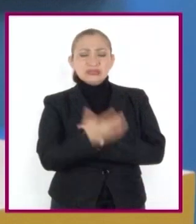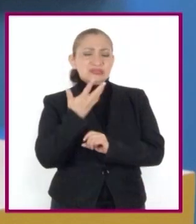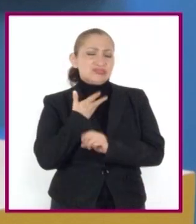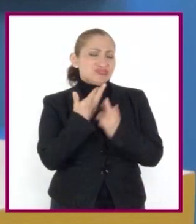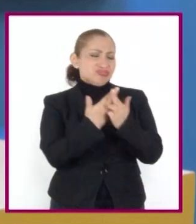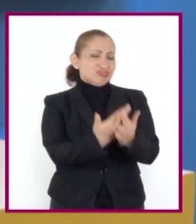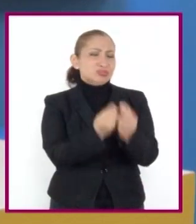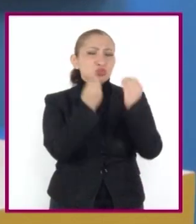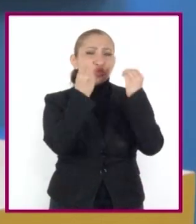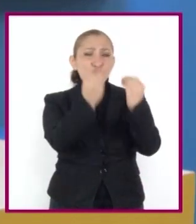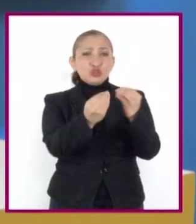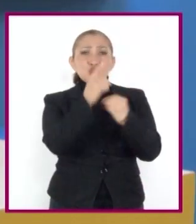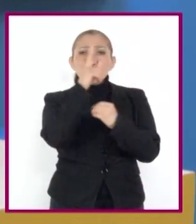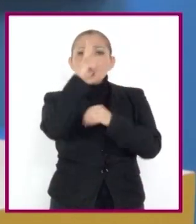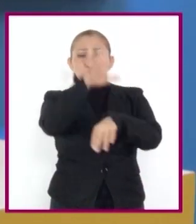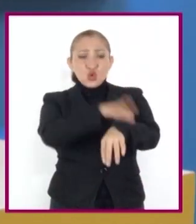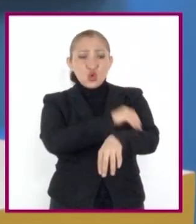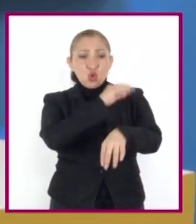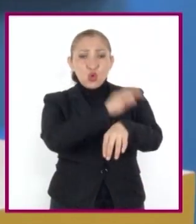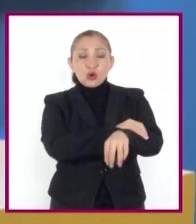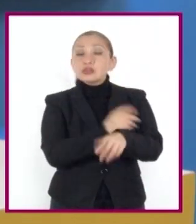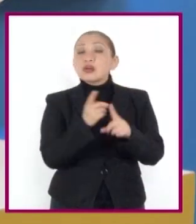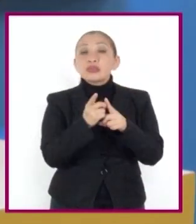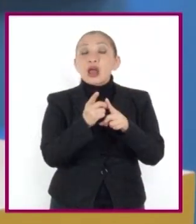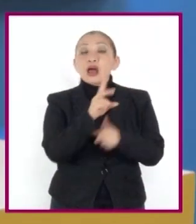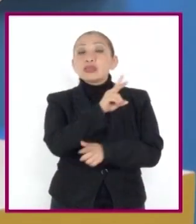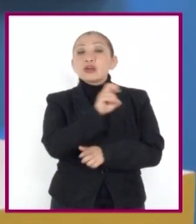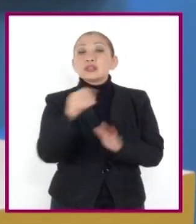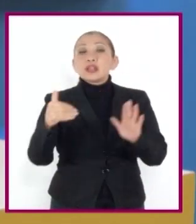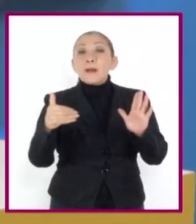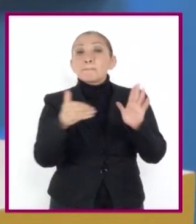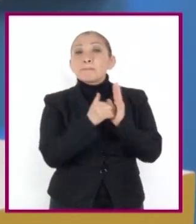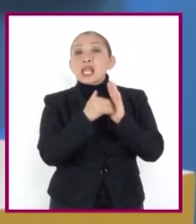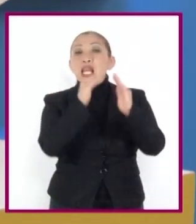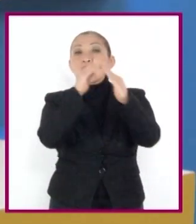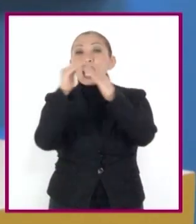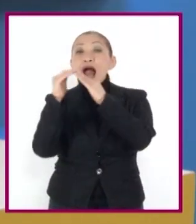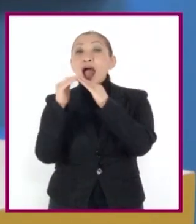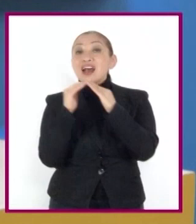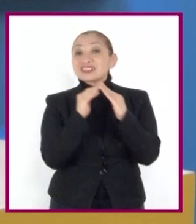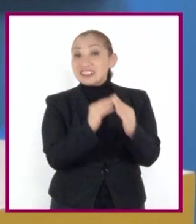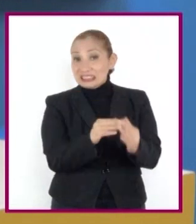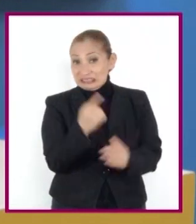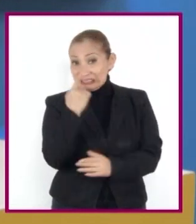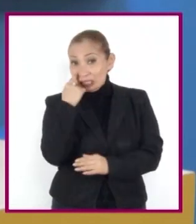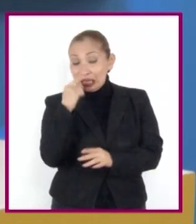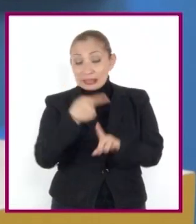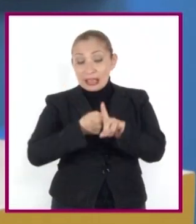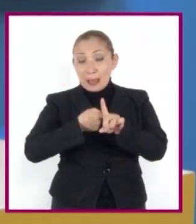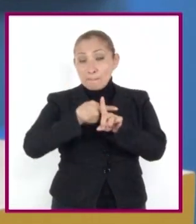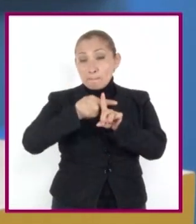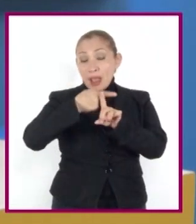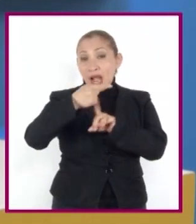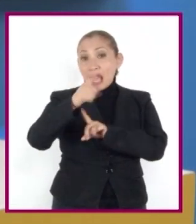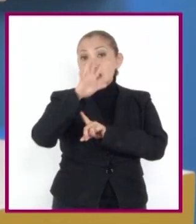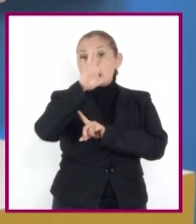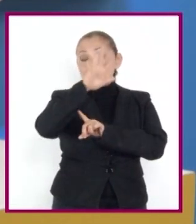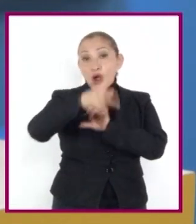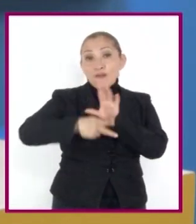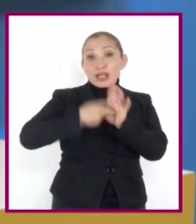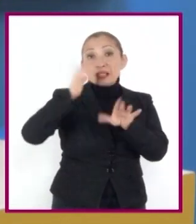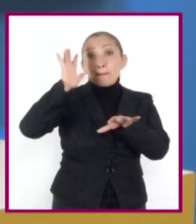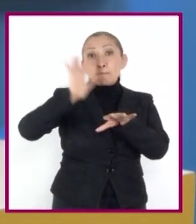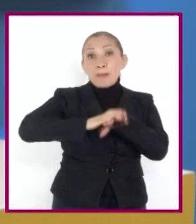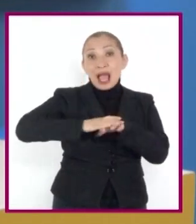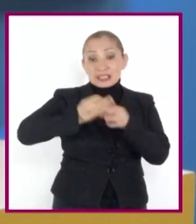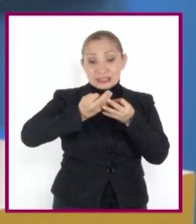suficiente electricidad para abastecer al menos 200,000 hogares y su temperatura es 5 veces la temperatura de